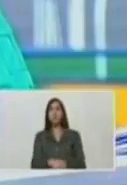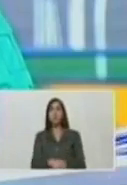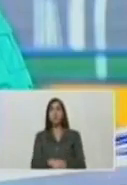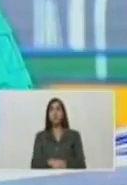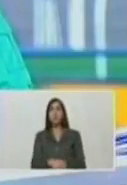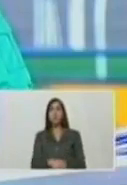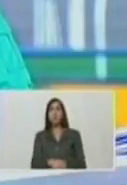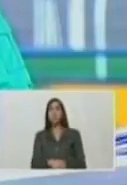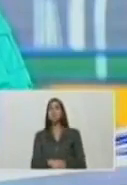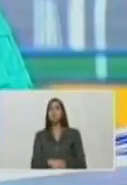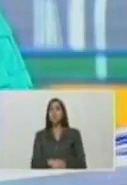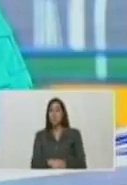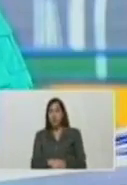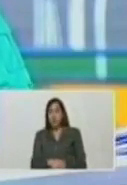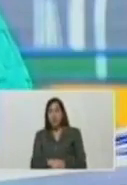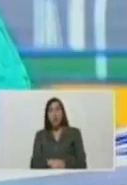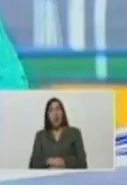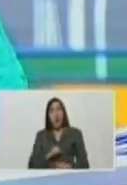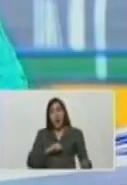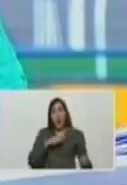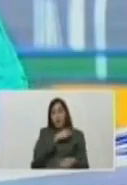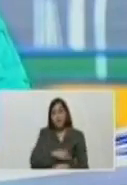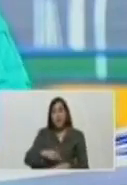Inmediatamente se activó la misión Negra Hipólita.